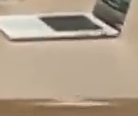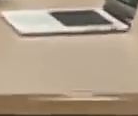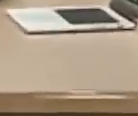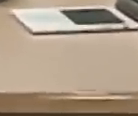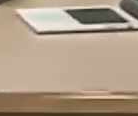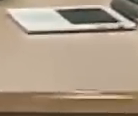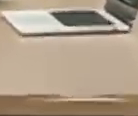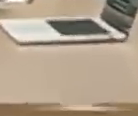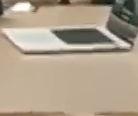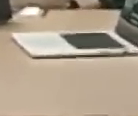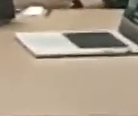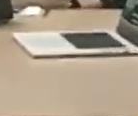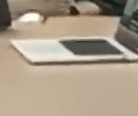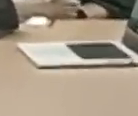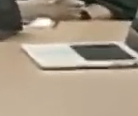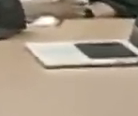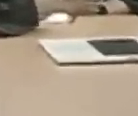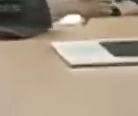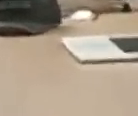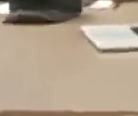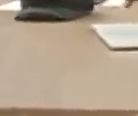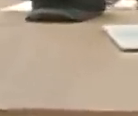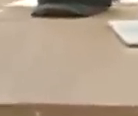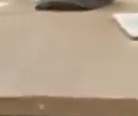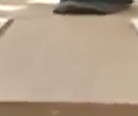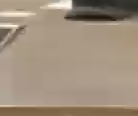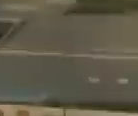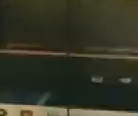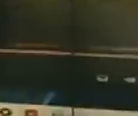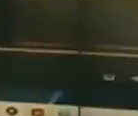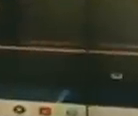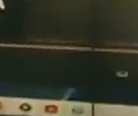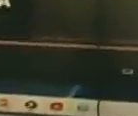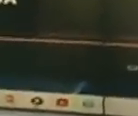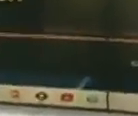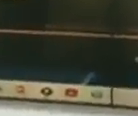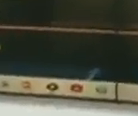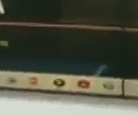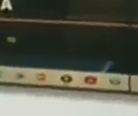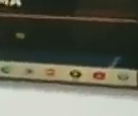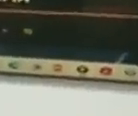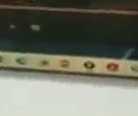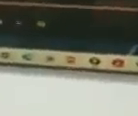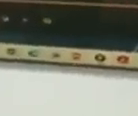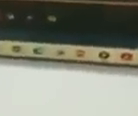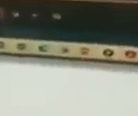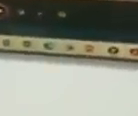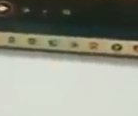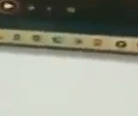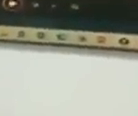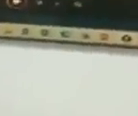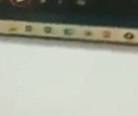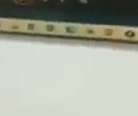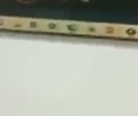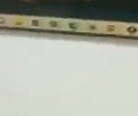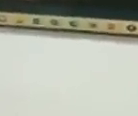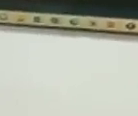Observar el segundo video del ciudadano Carlos Javier Gómez Gómez.